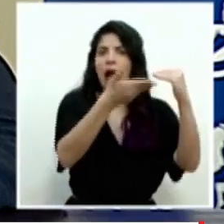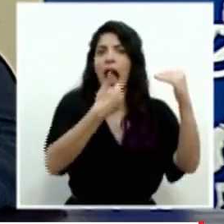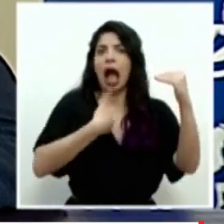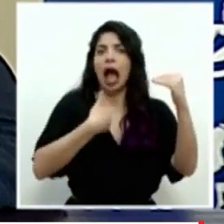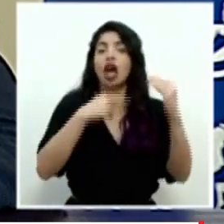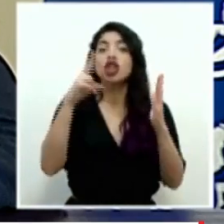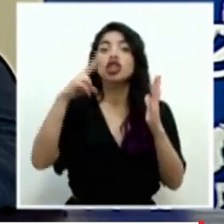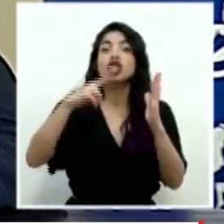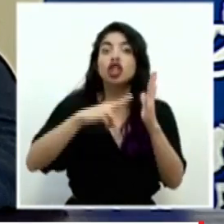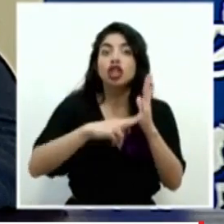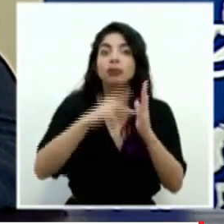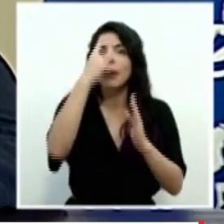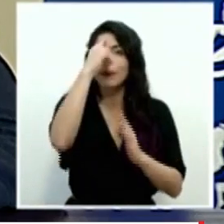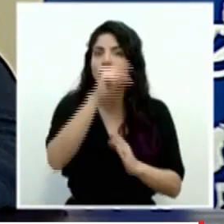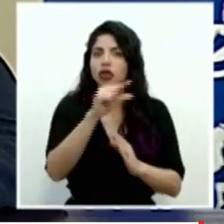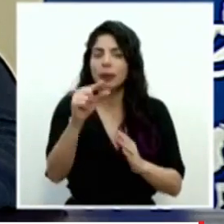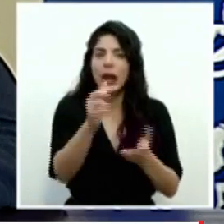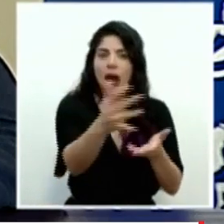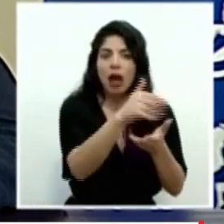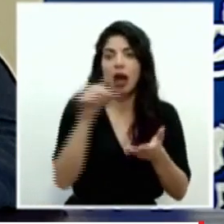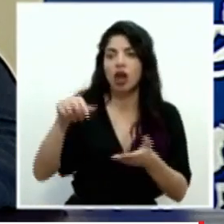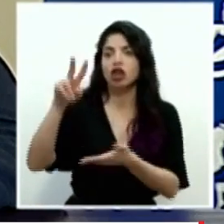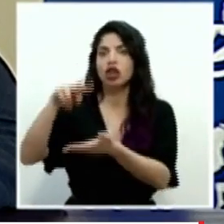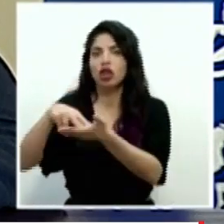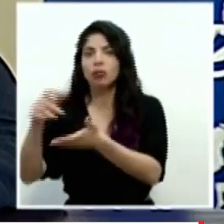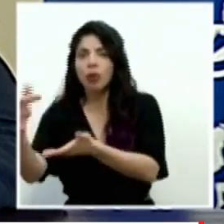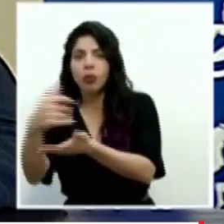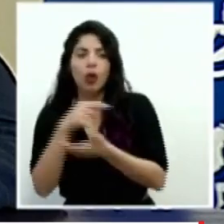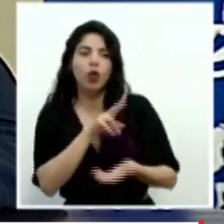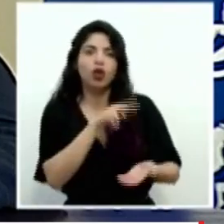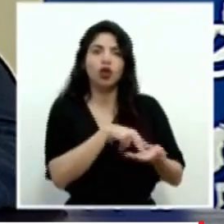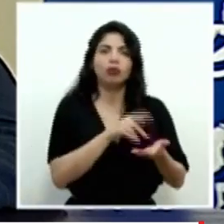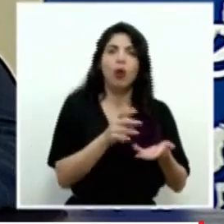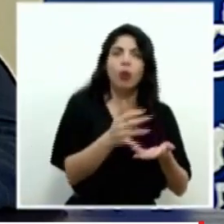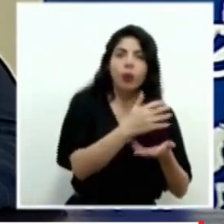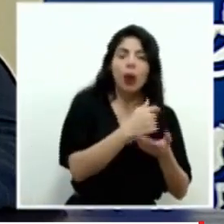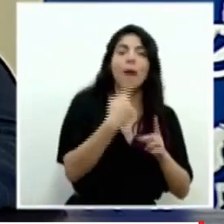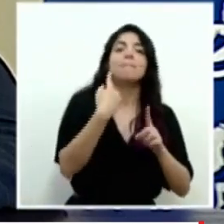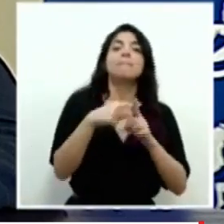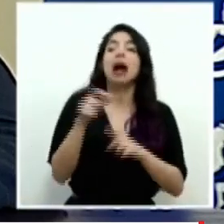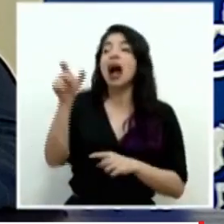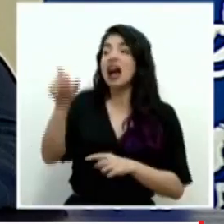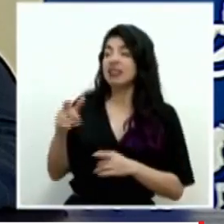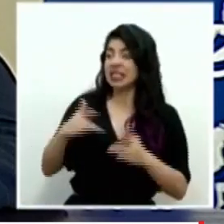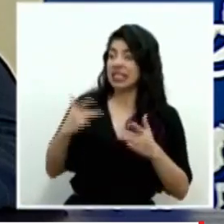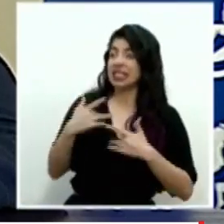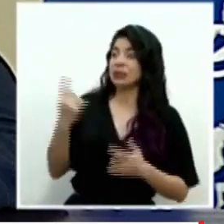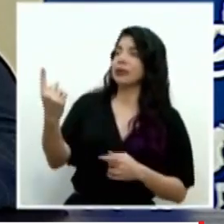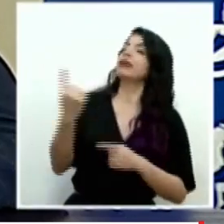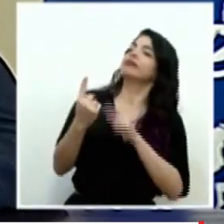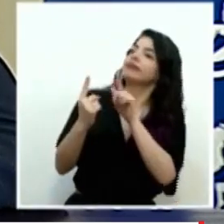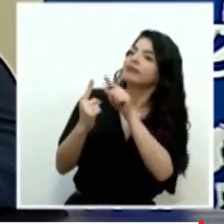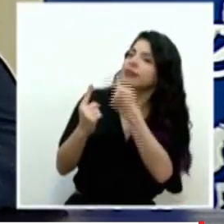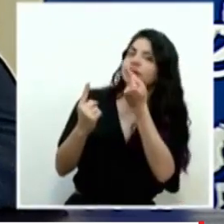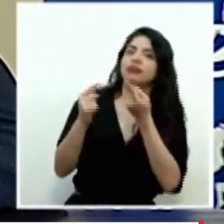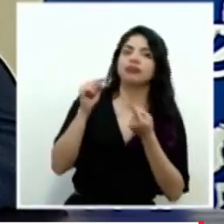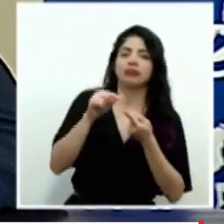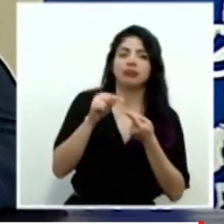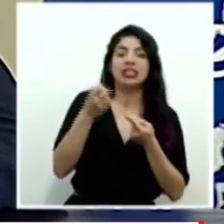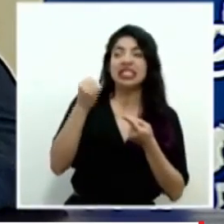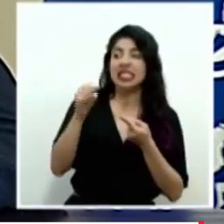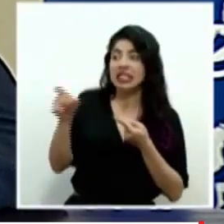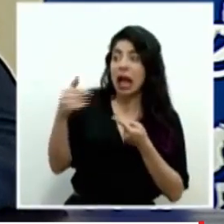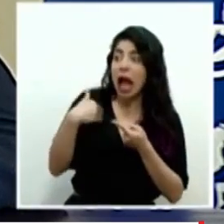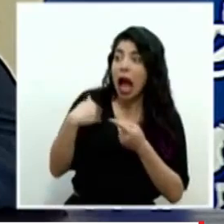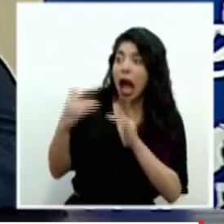2.000 pruebas que se toman, ¿verdad?, a la semana, y todo lo que ha sido también el muestreo por definición de caso, en donde tenemos todo lo que es la definición del si